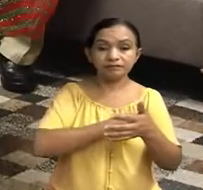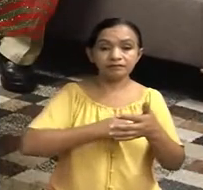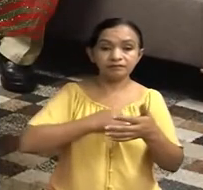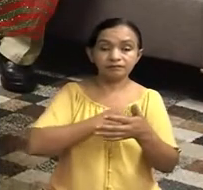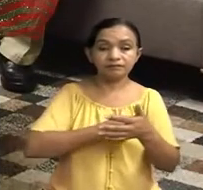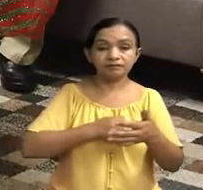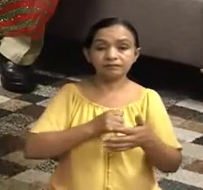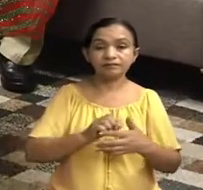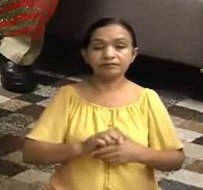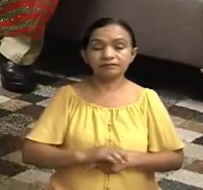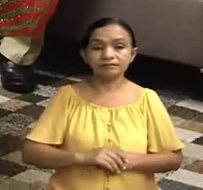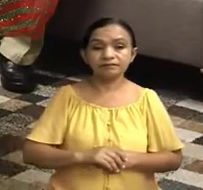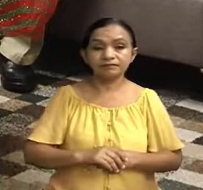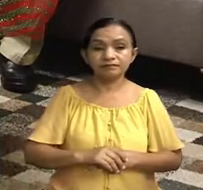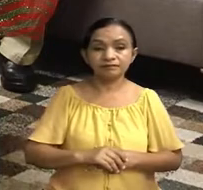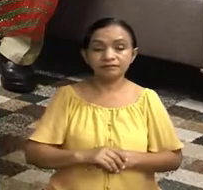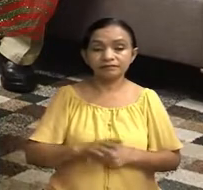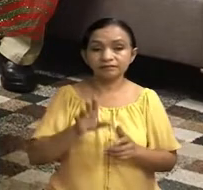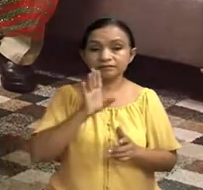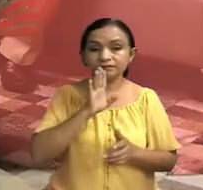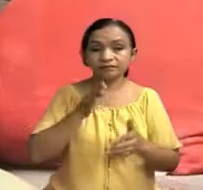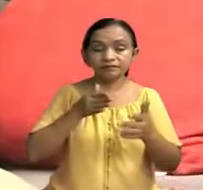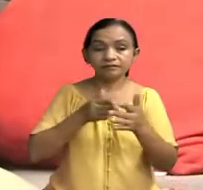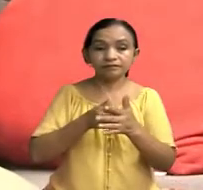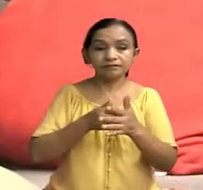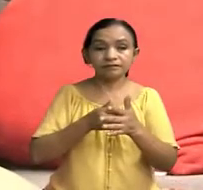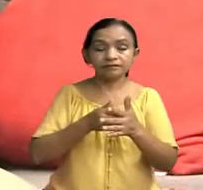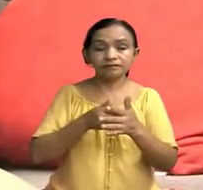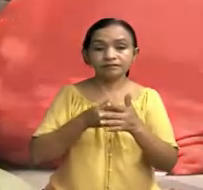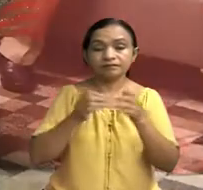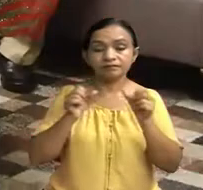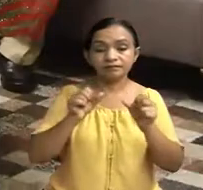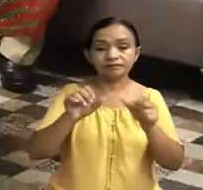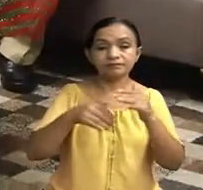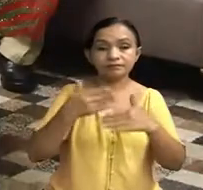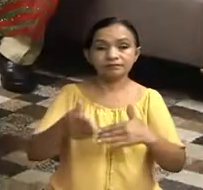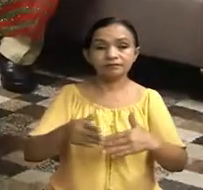que... Disculpe que le interrumpa, tenemos que hacer una pausa, ya volvemos.